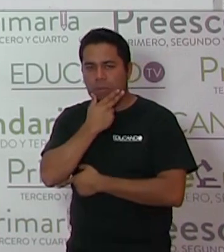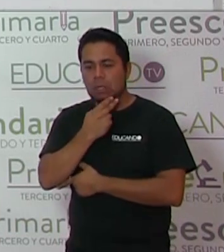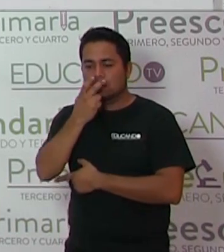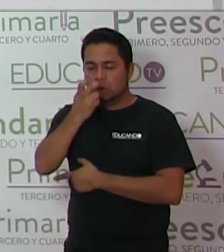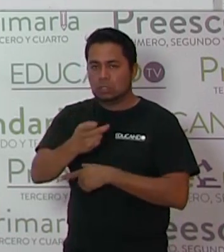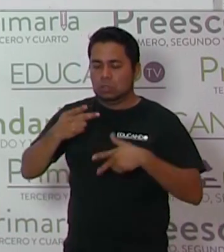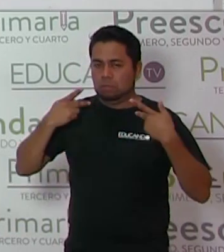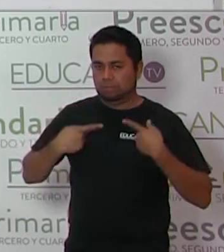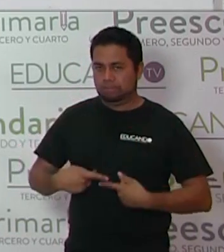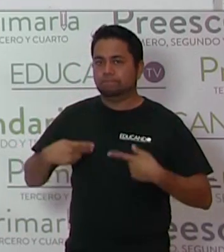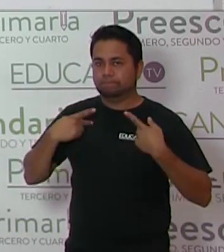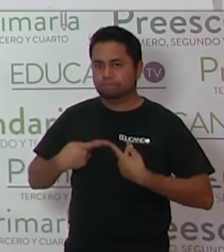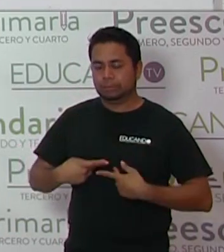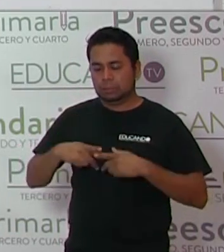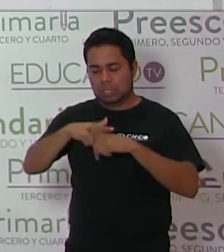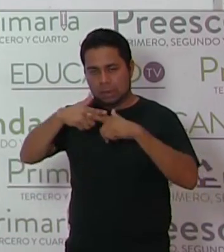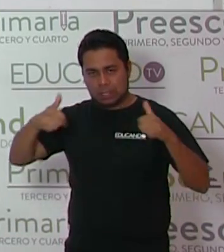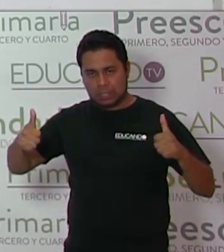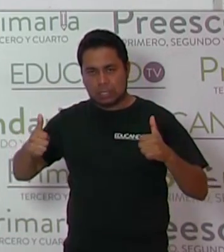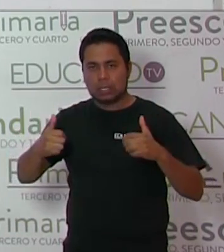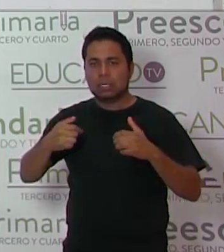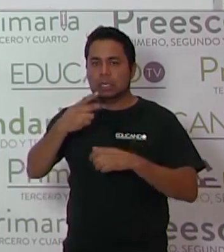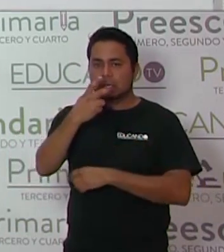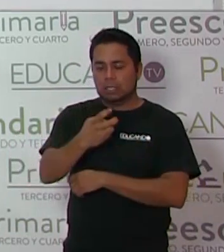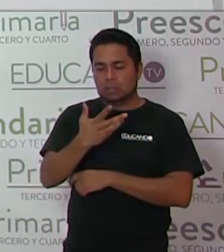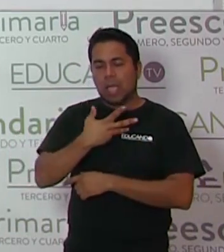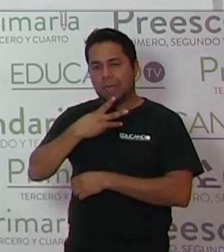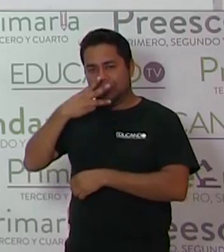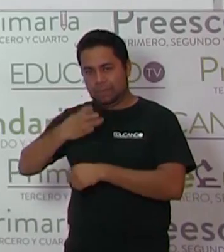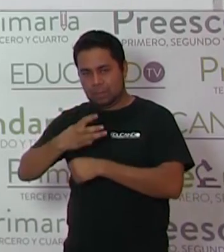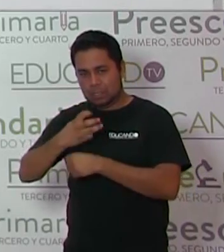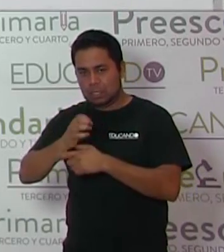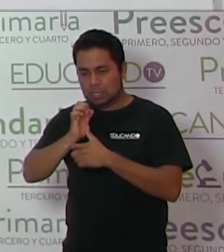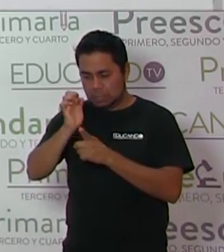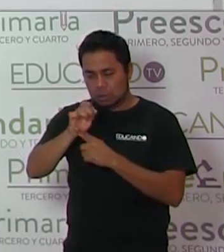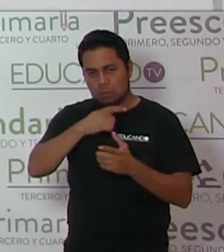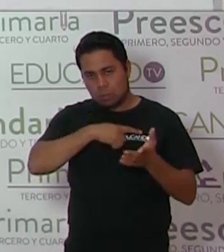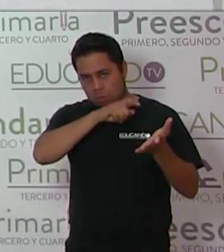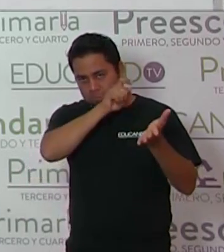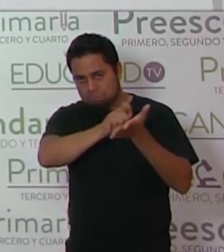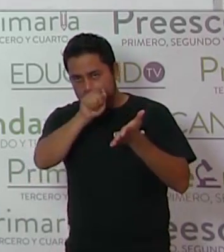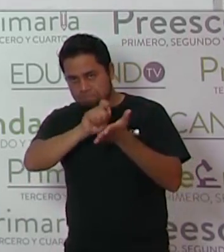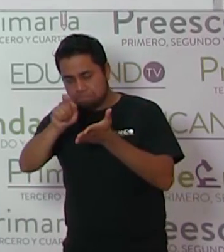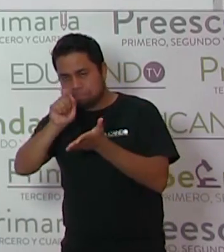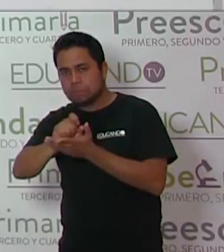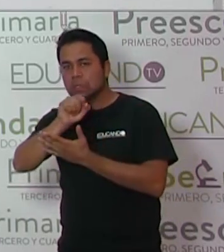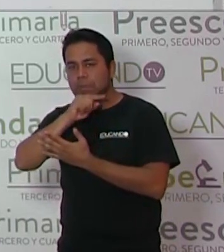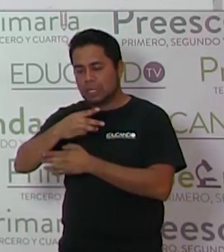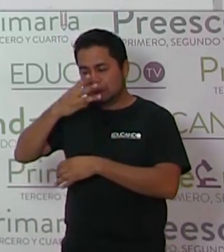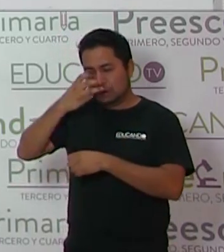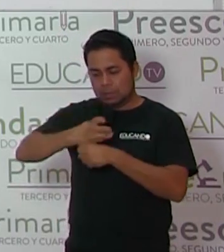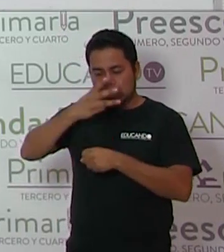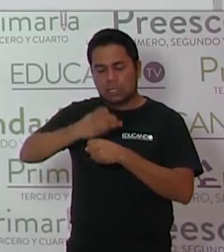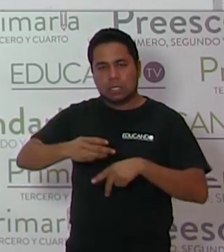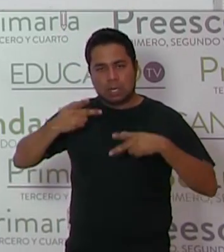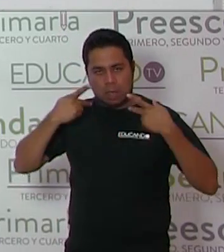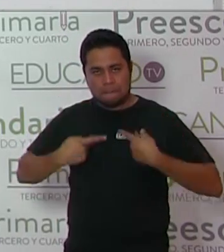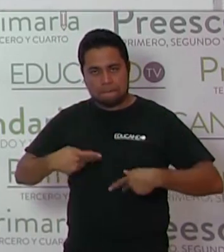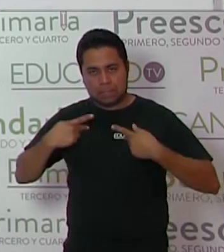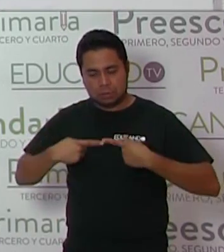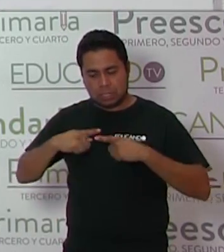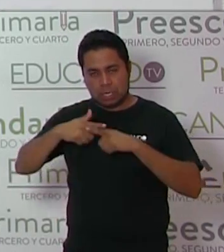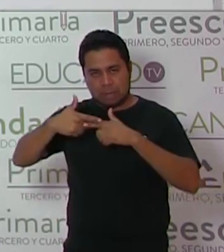tanto, la persona gramatical es tercera. Entonces vamos a escribir también acá tercera